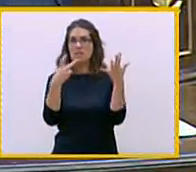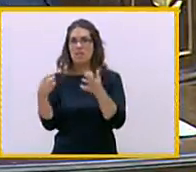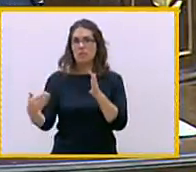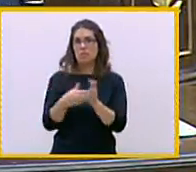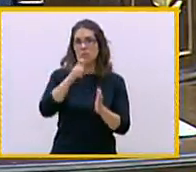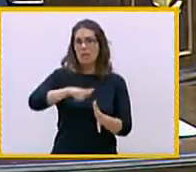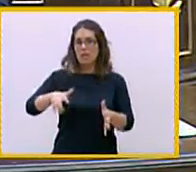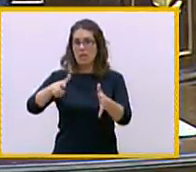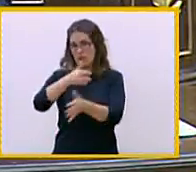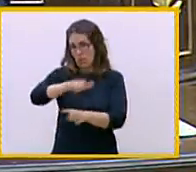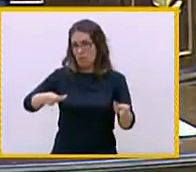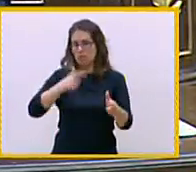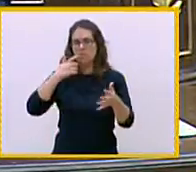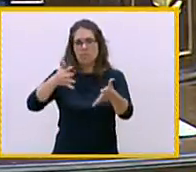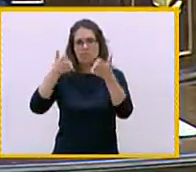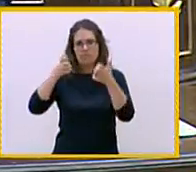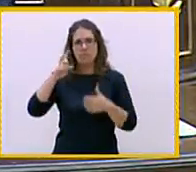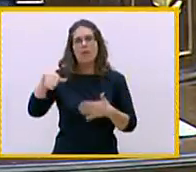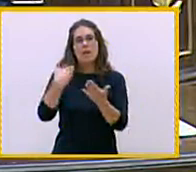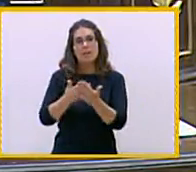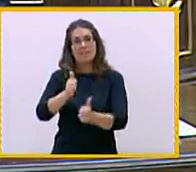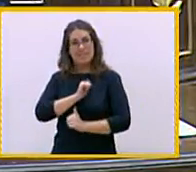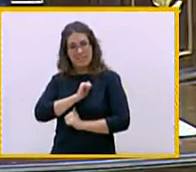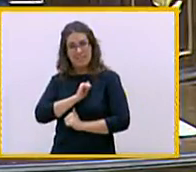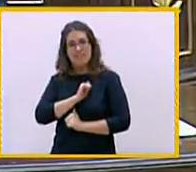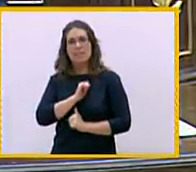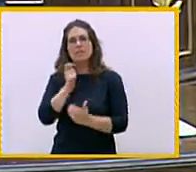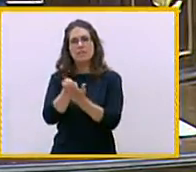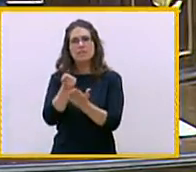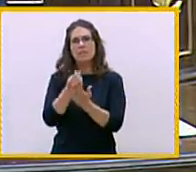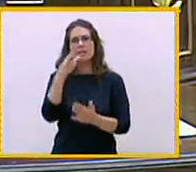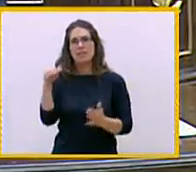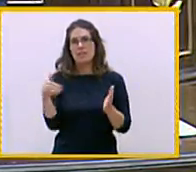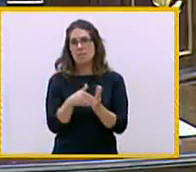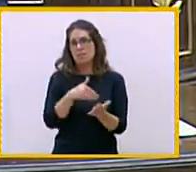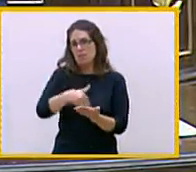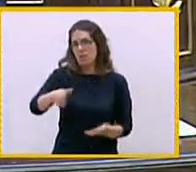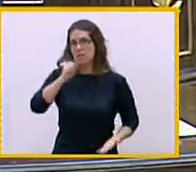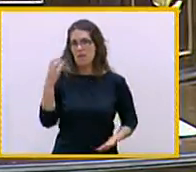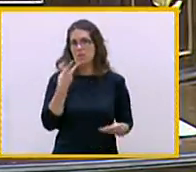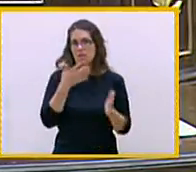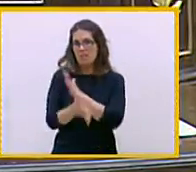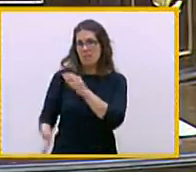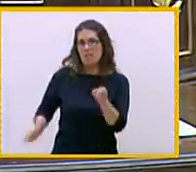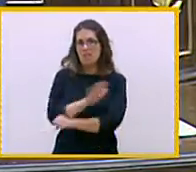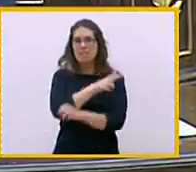ciudadanos y la protección por desempleo alcanza un gasto de 30.000 millones de euros, lo que supone una cobertura del 70%.